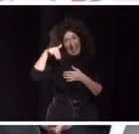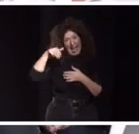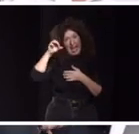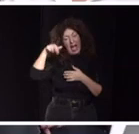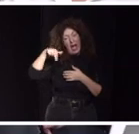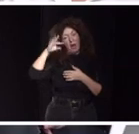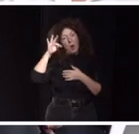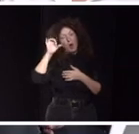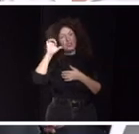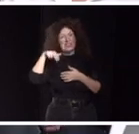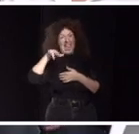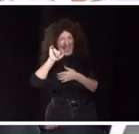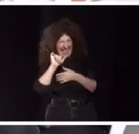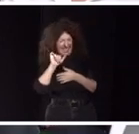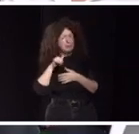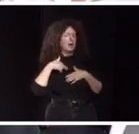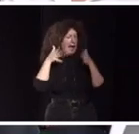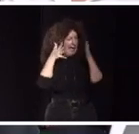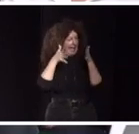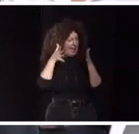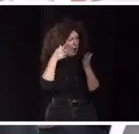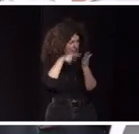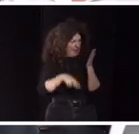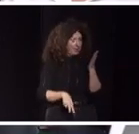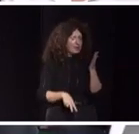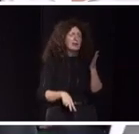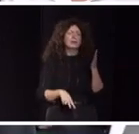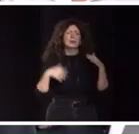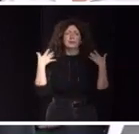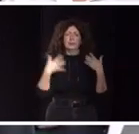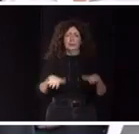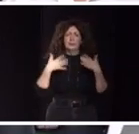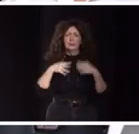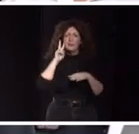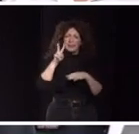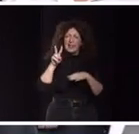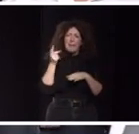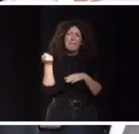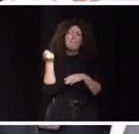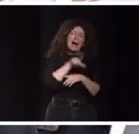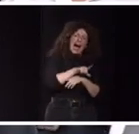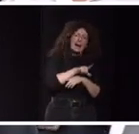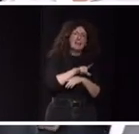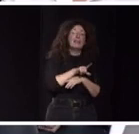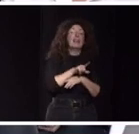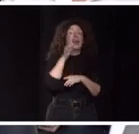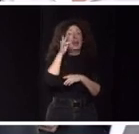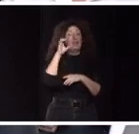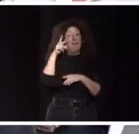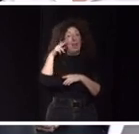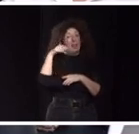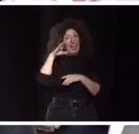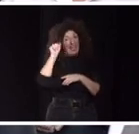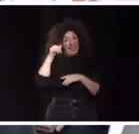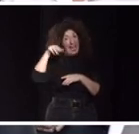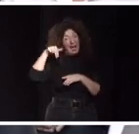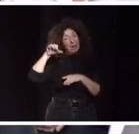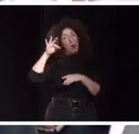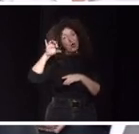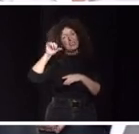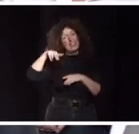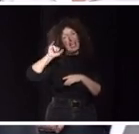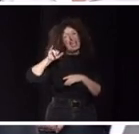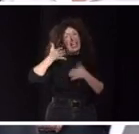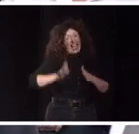mucho, y cuánto se parece el peregrinaje de Federica Monseni con sus dos niños